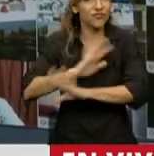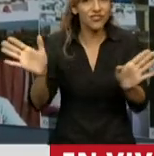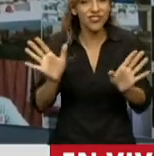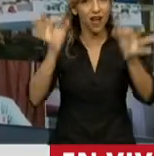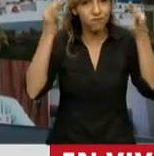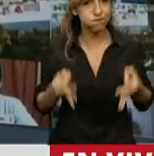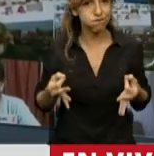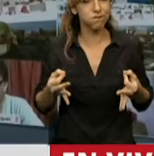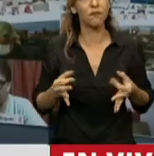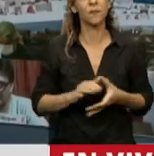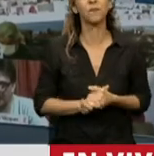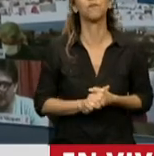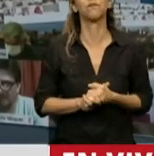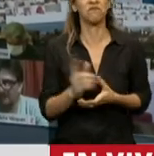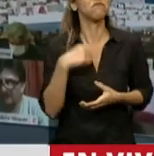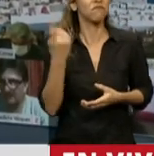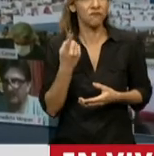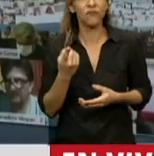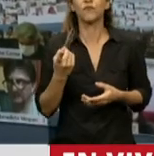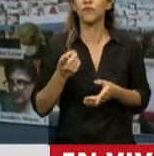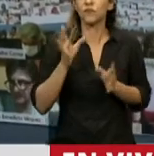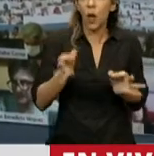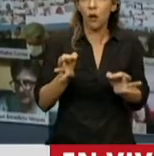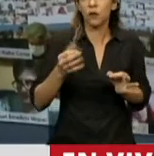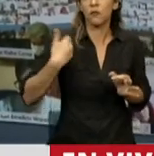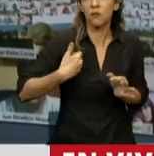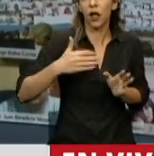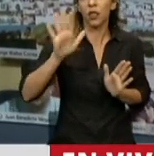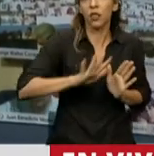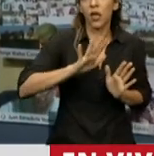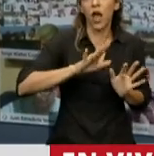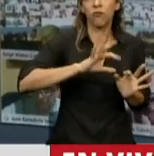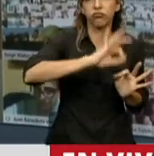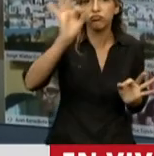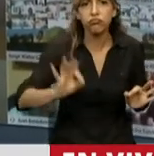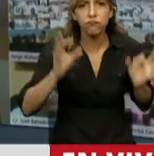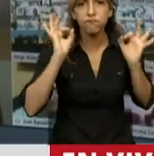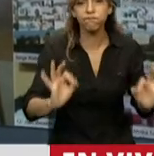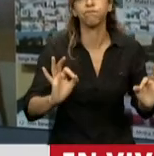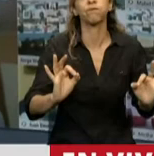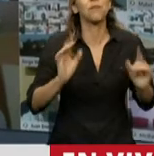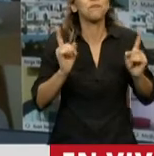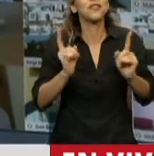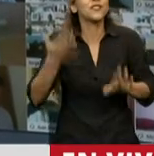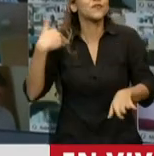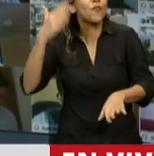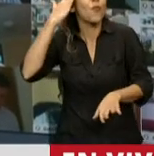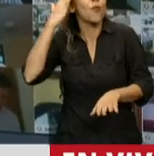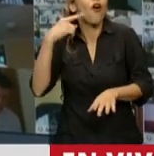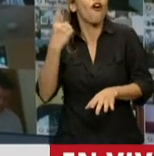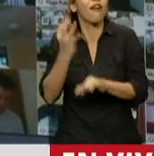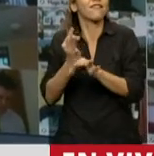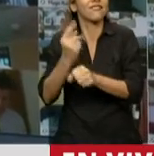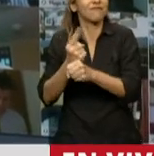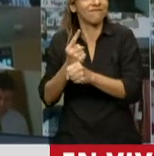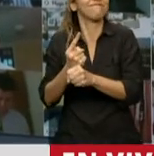el centro geográfico, como ya ha sido dicho, de allí donde lo ubicó en la memoria nuestra escuela primaria, desde